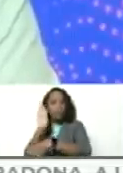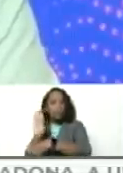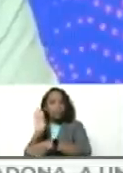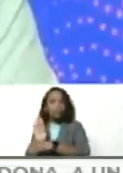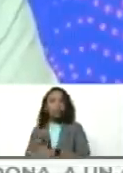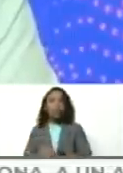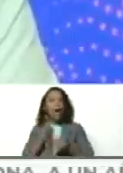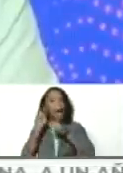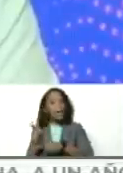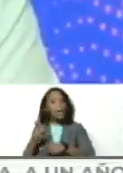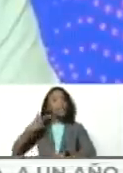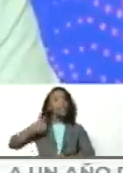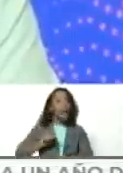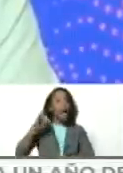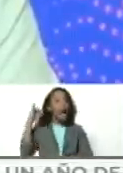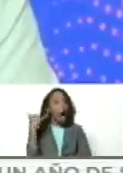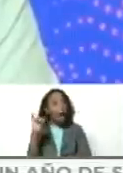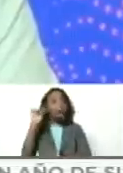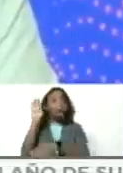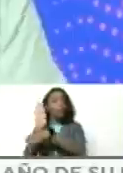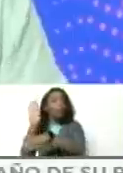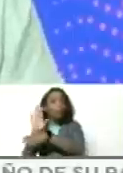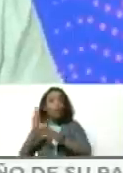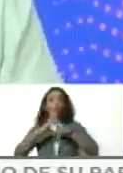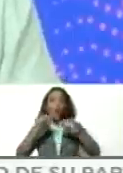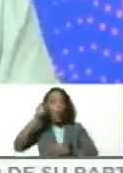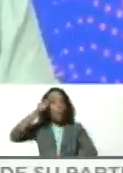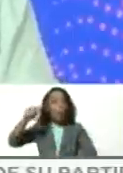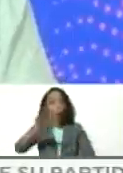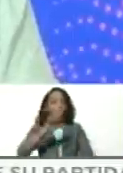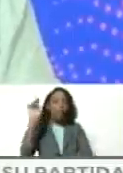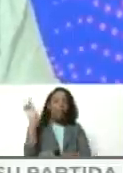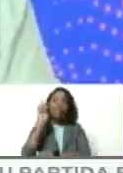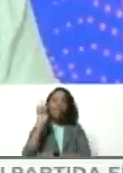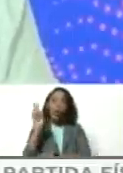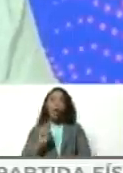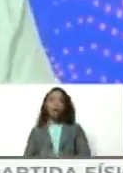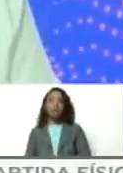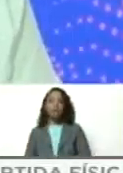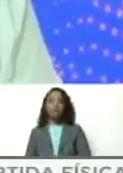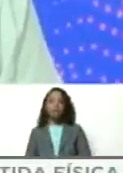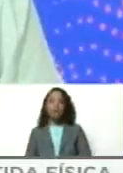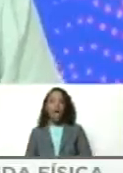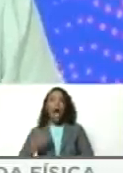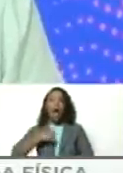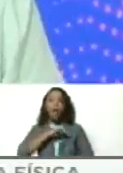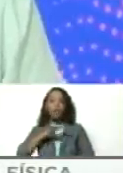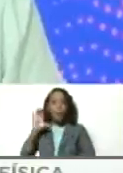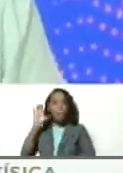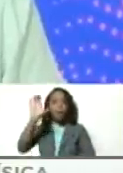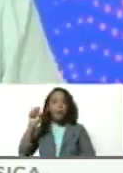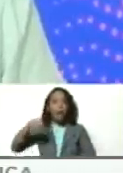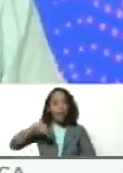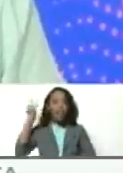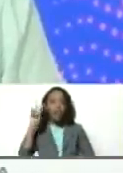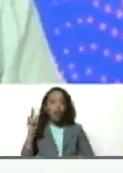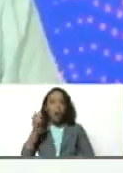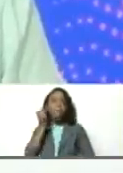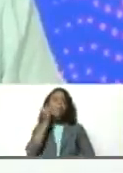Así tiene que cuidar toda la población venezolana a nuestra patria Venezuela, la